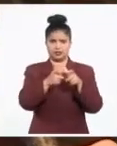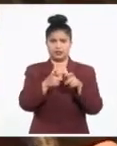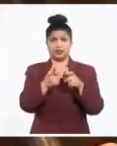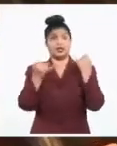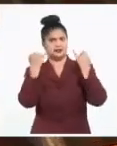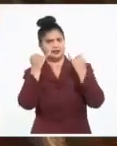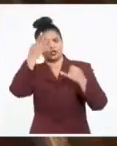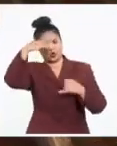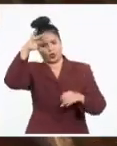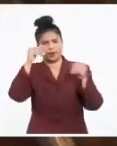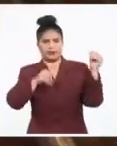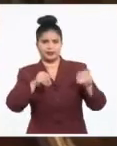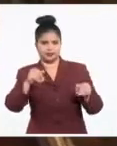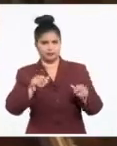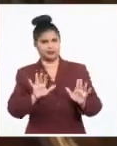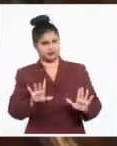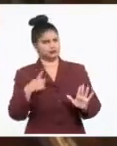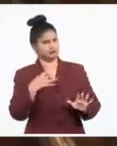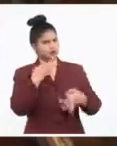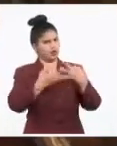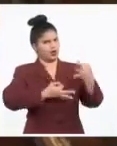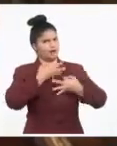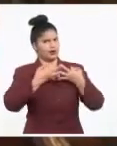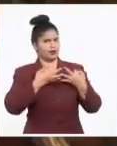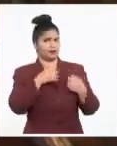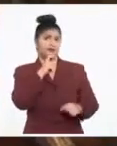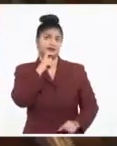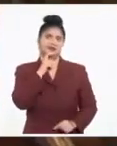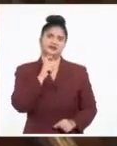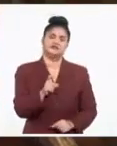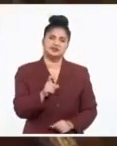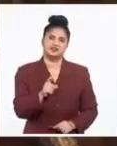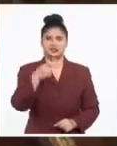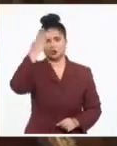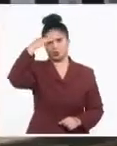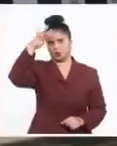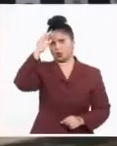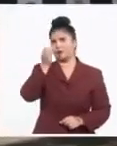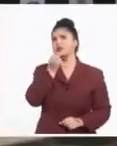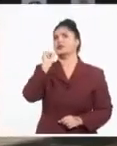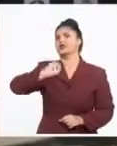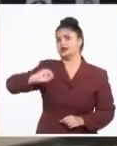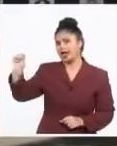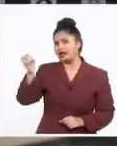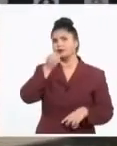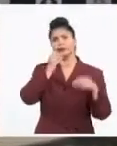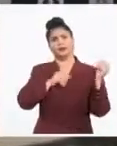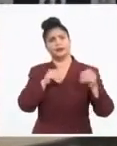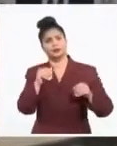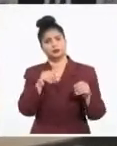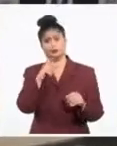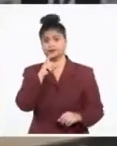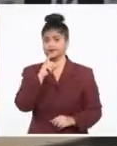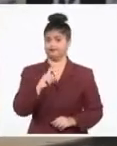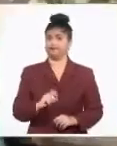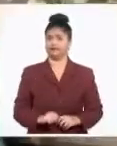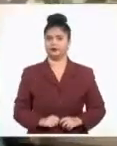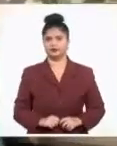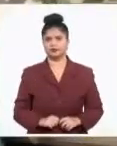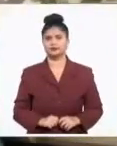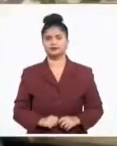participara. Le explicamos, bueno, de que era muy difícil para nosotros financieramente poder participar, de que realmente ya el